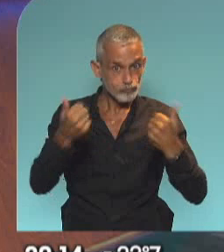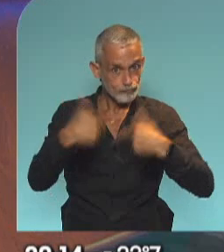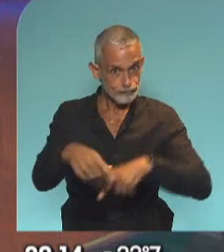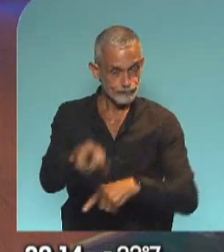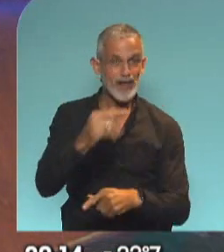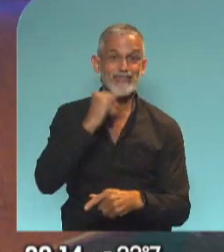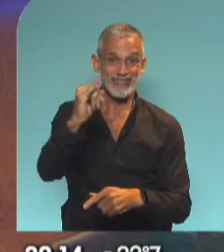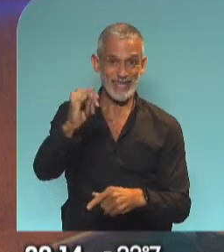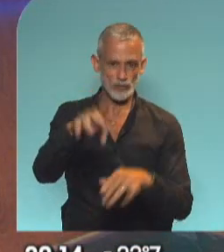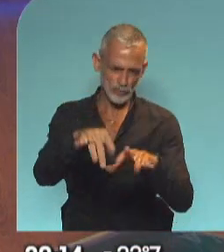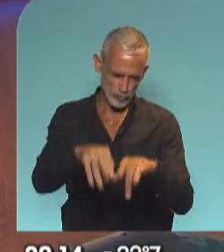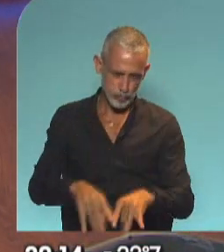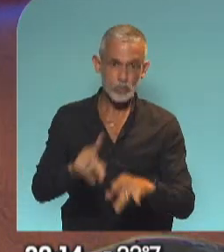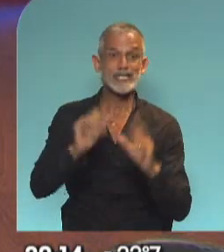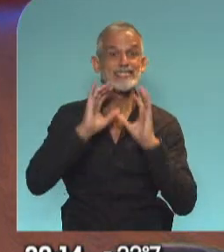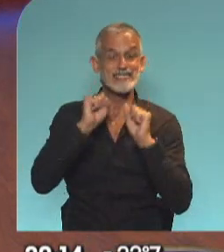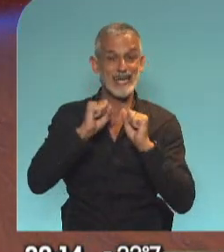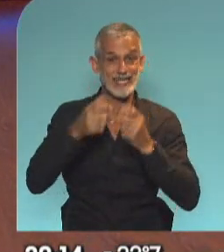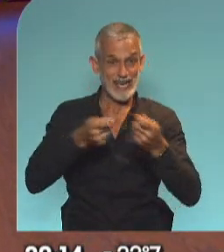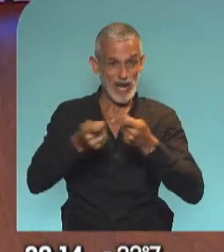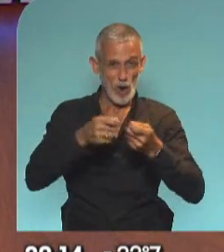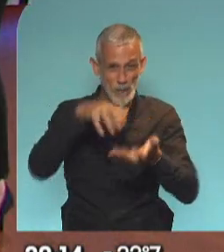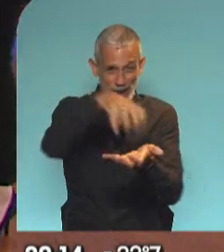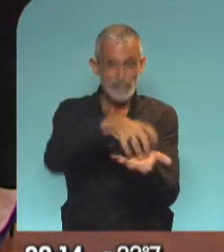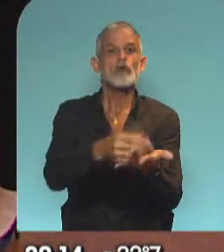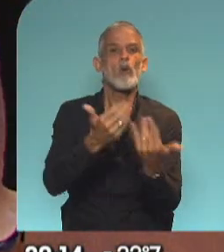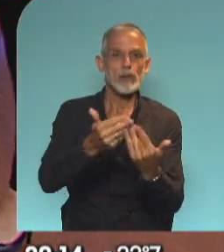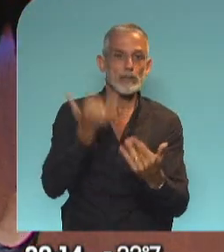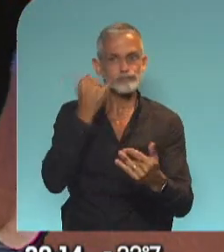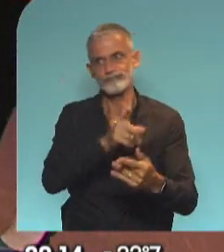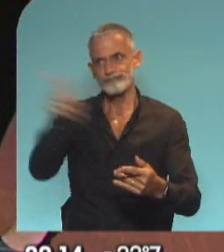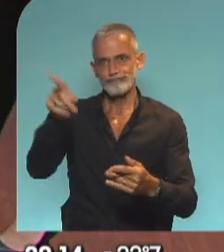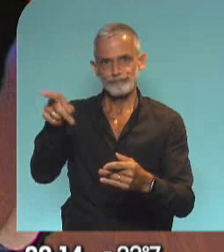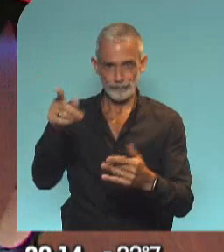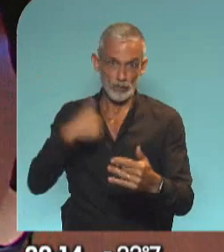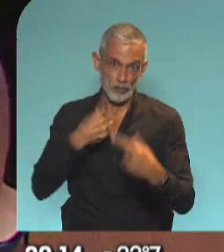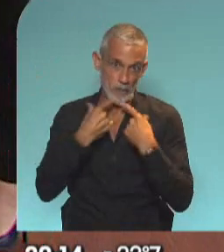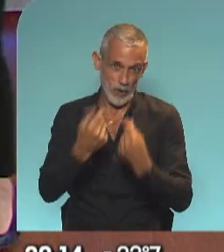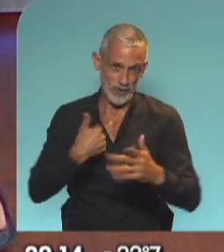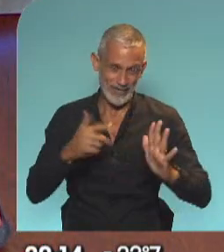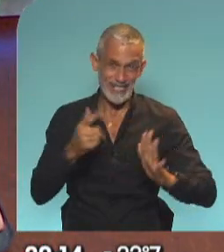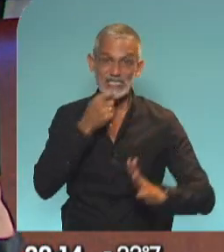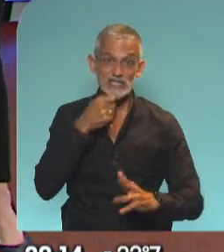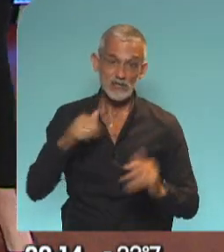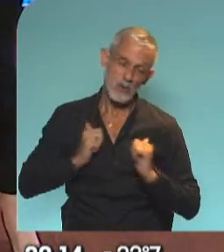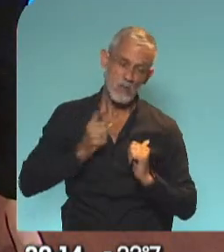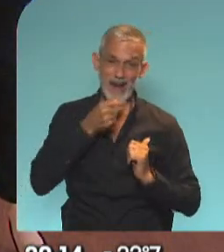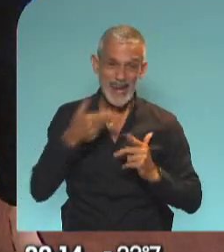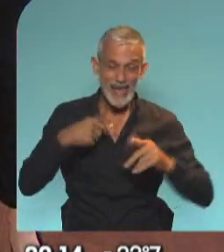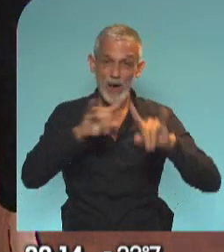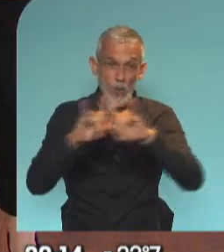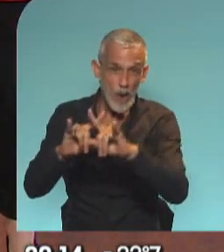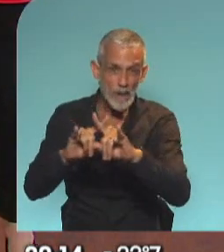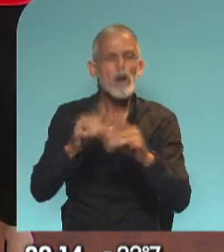supuesto, a esa denuncia y que desde la Secretaría de Comercio Interior puedan rápidamente accionar contra eso que vos estás manifestando. Si no lo haces a través de esta